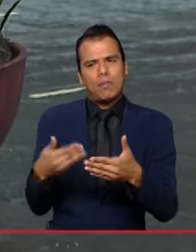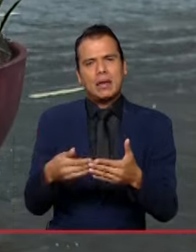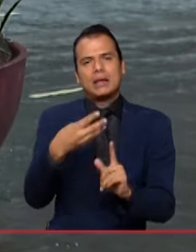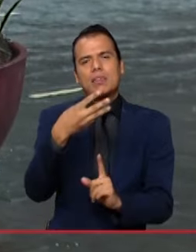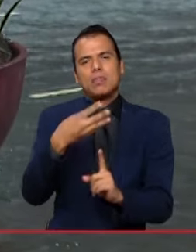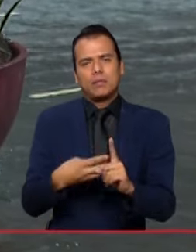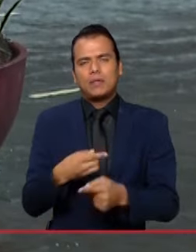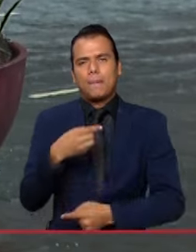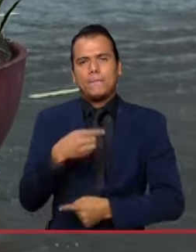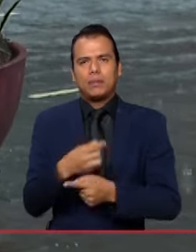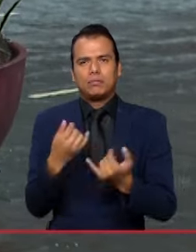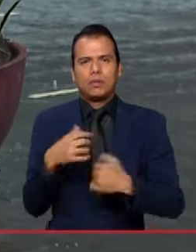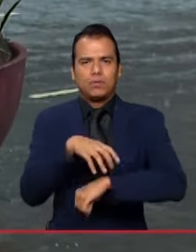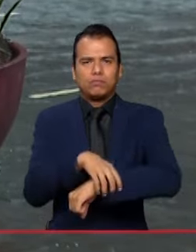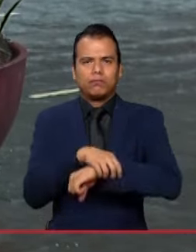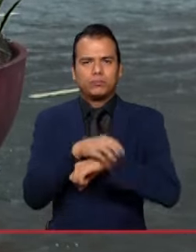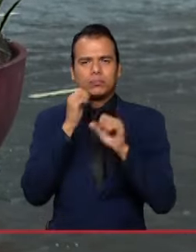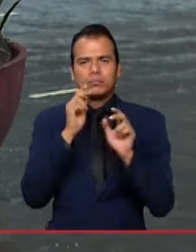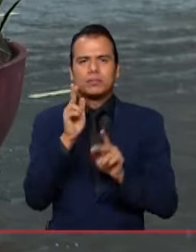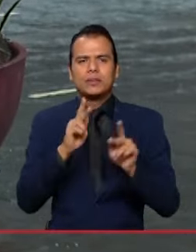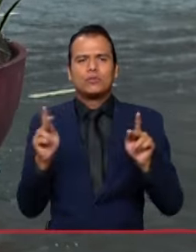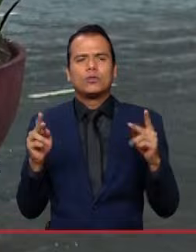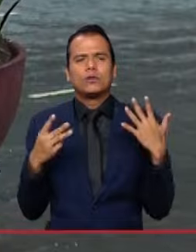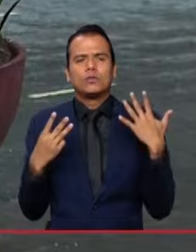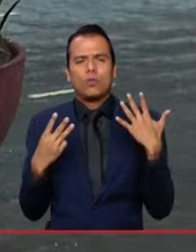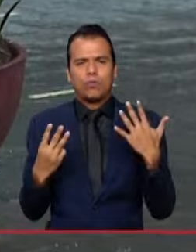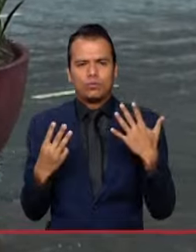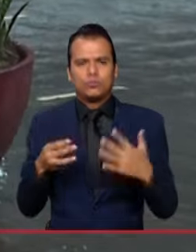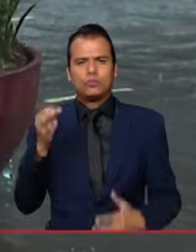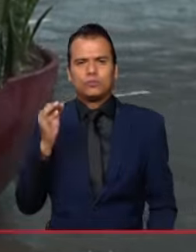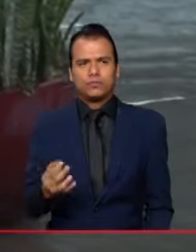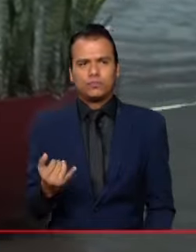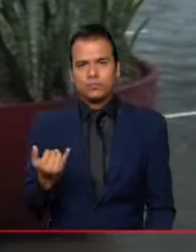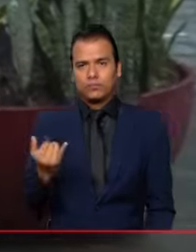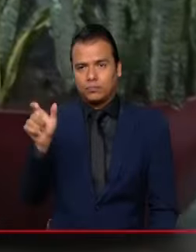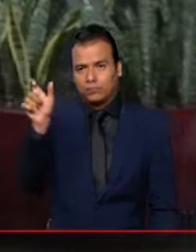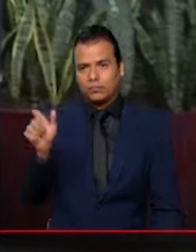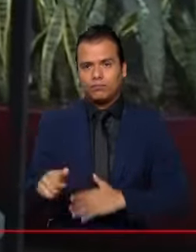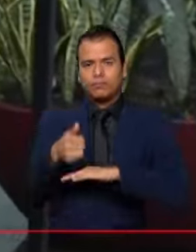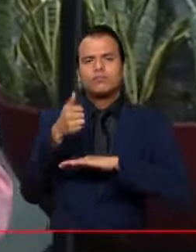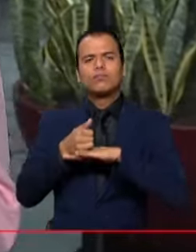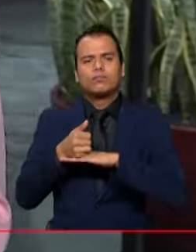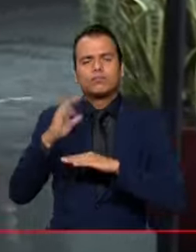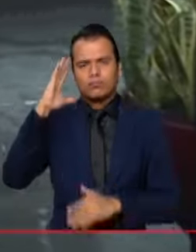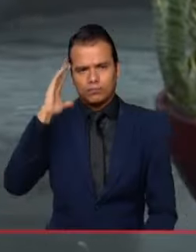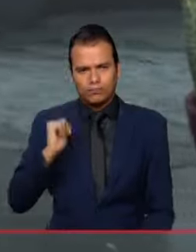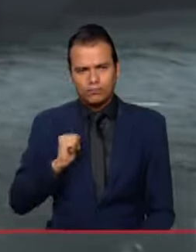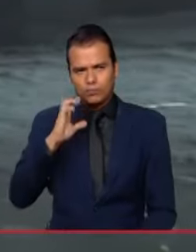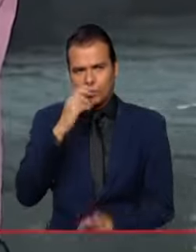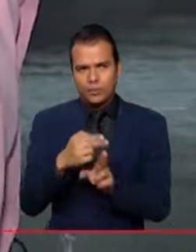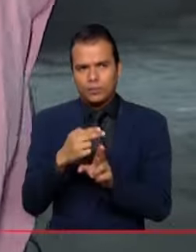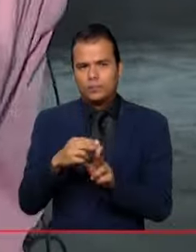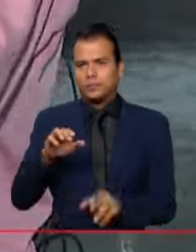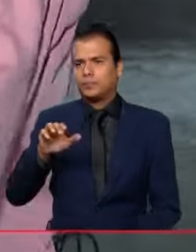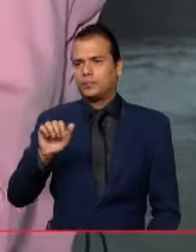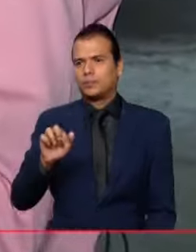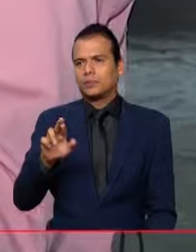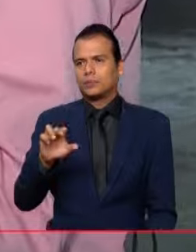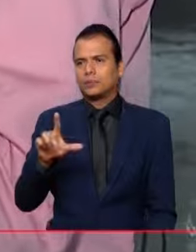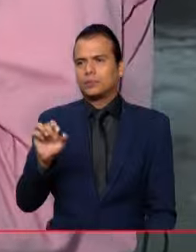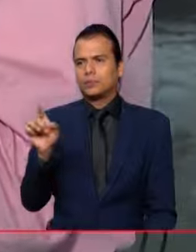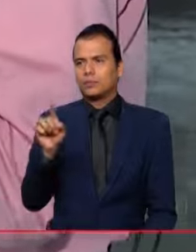que 8 presuntos delincuentes hayan sido capturados. El comandante de la Policía Metropolitana, el coronel Carlos Oviedo, nos entrega más detalles. Ellos